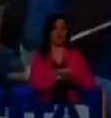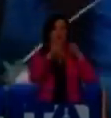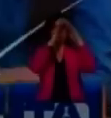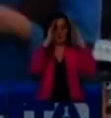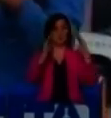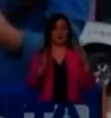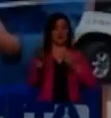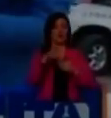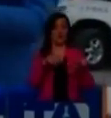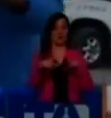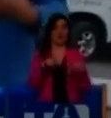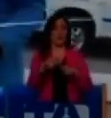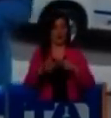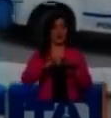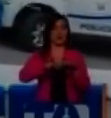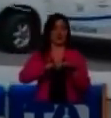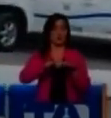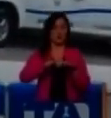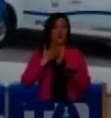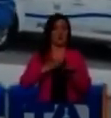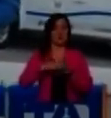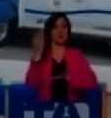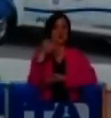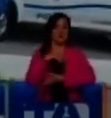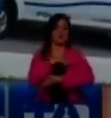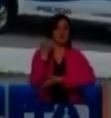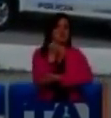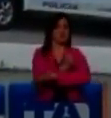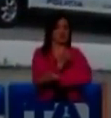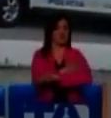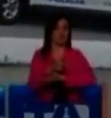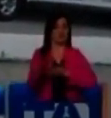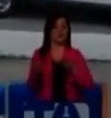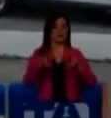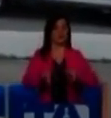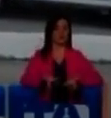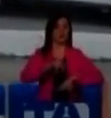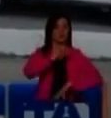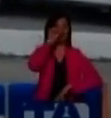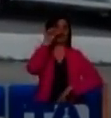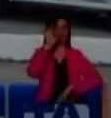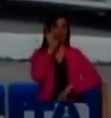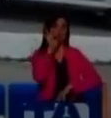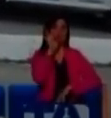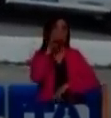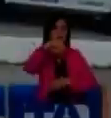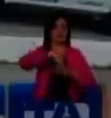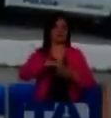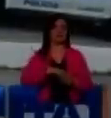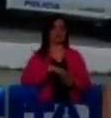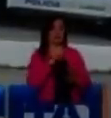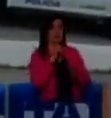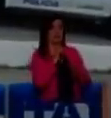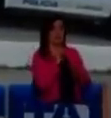casa donde era un lugar donde se reunían las personas a consumir drogas. Exacto, nosotros mediante la denuncia de los moradores,